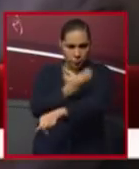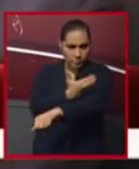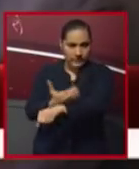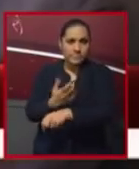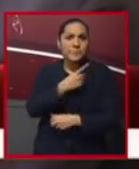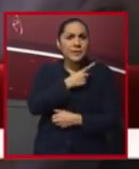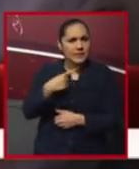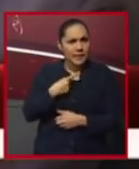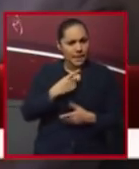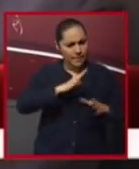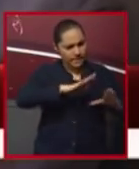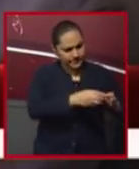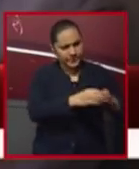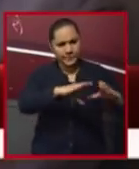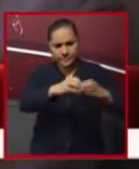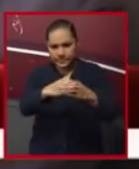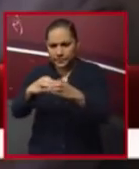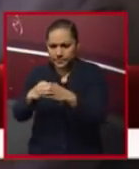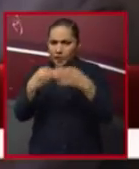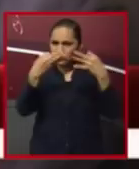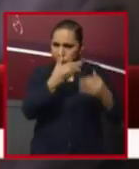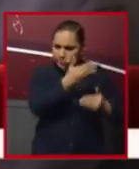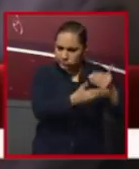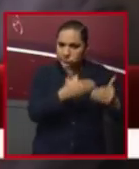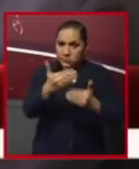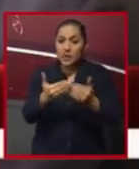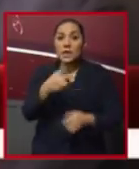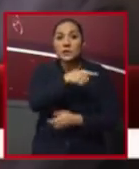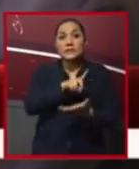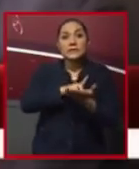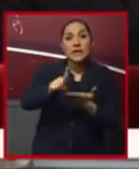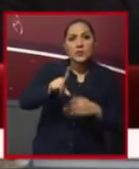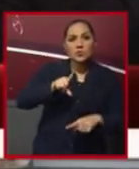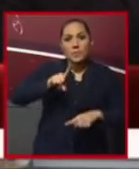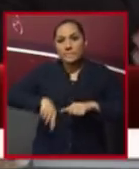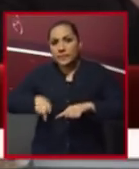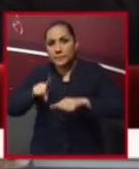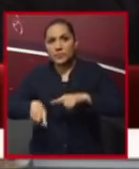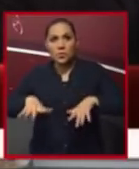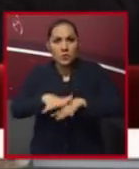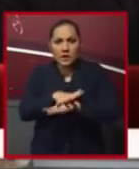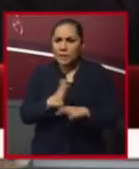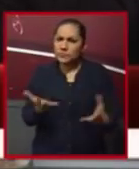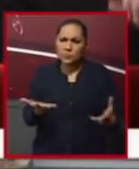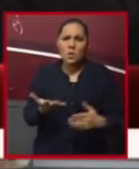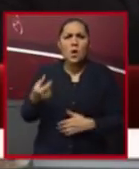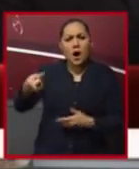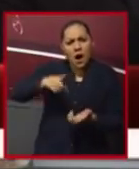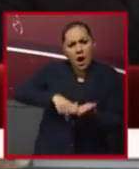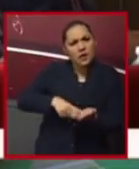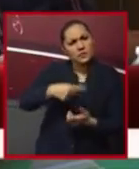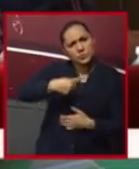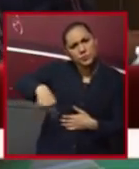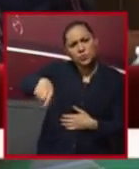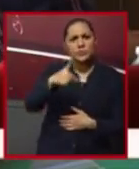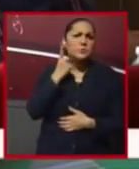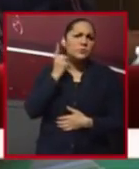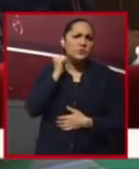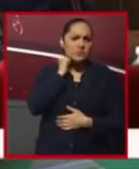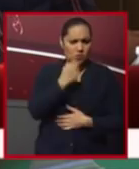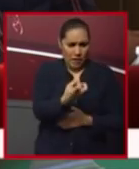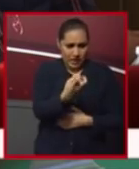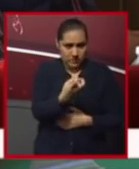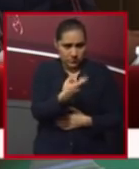derechos. Dijo que ningún legislador tiene información de casos concretos que ameriten esta reforma. Yo no conozco